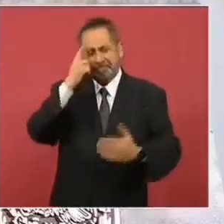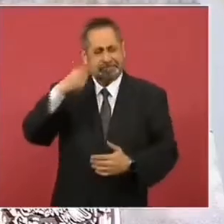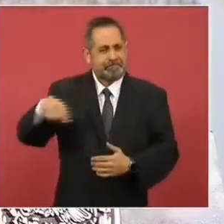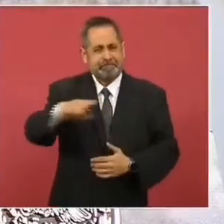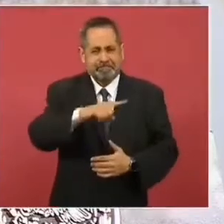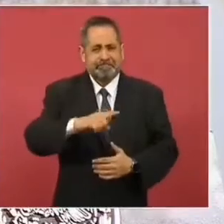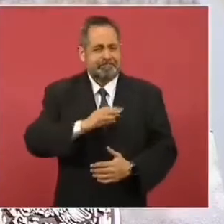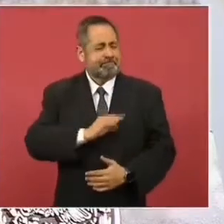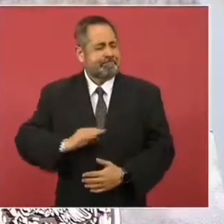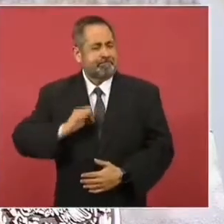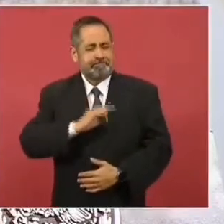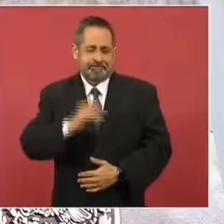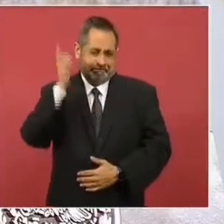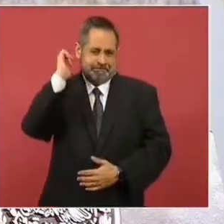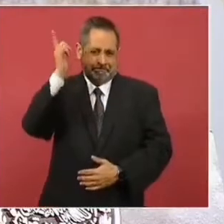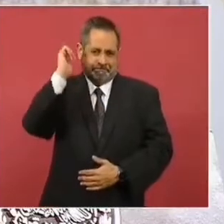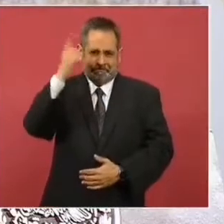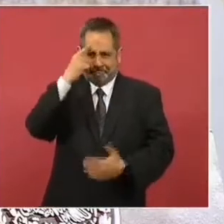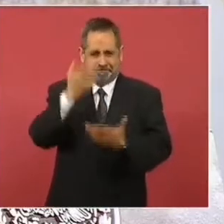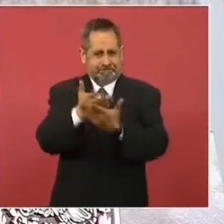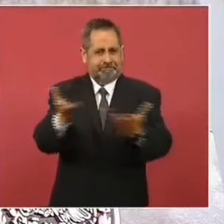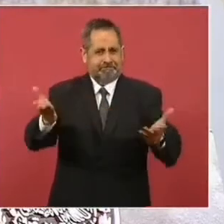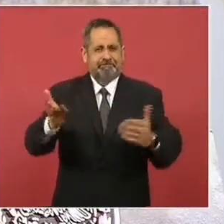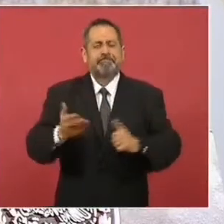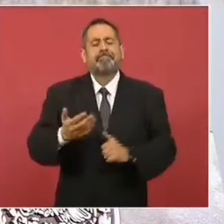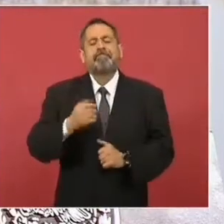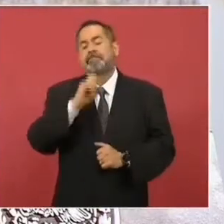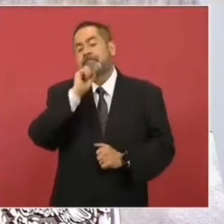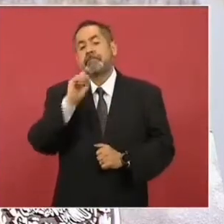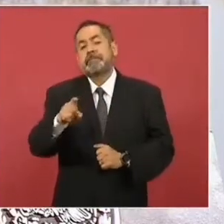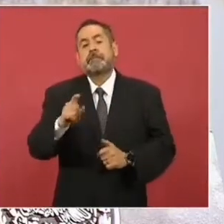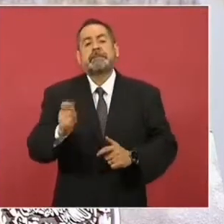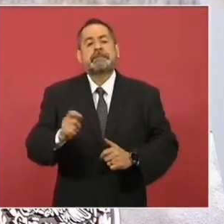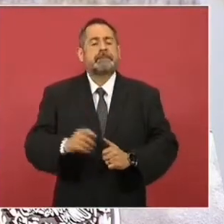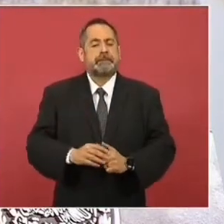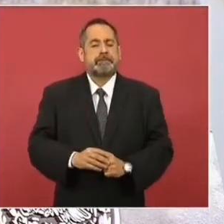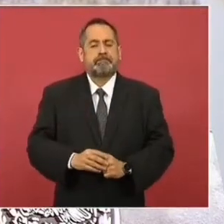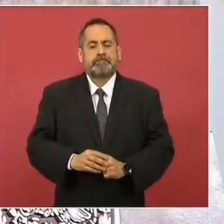Eso es lo que deseamos, y hay